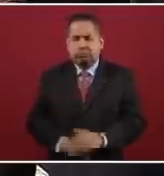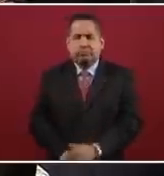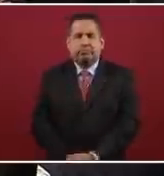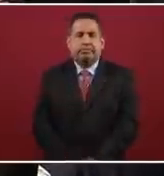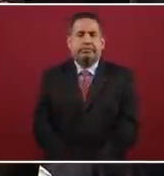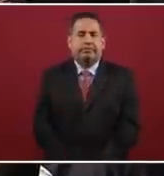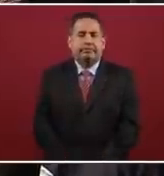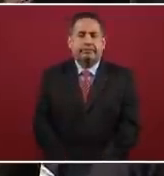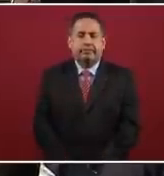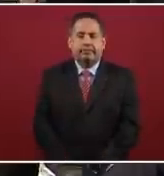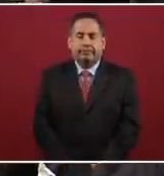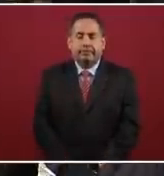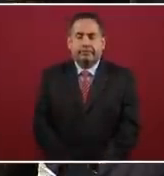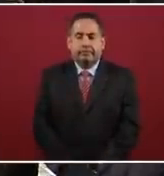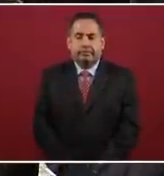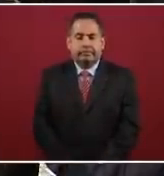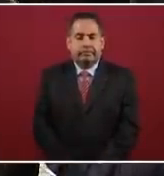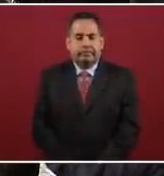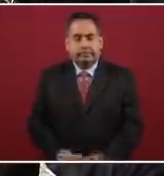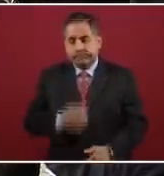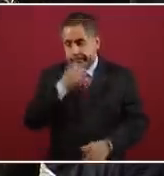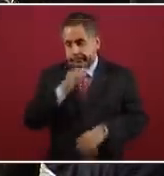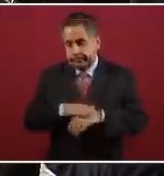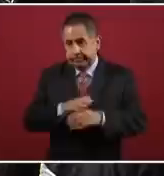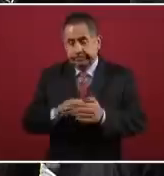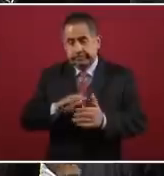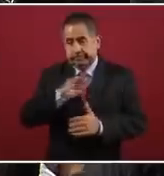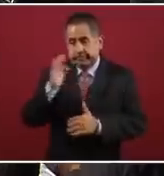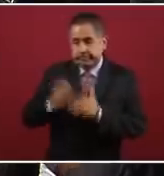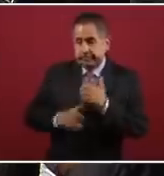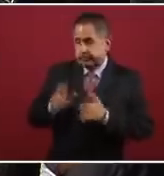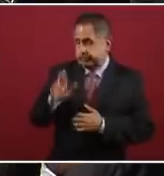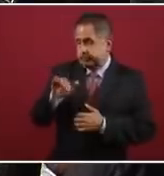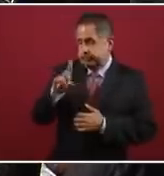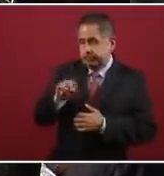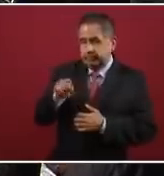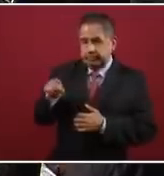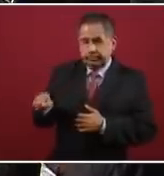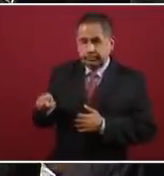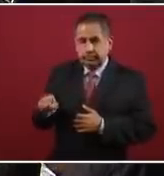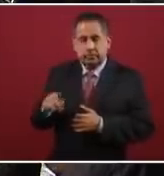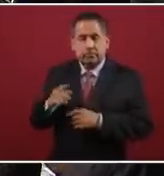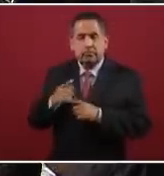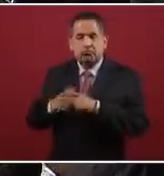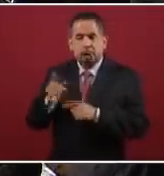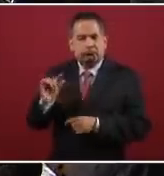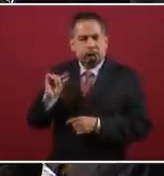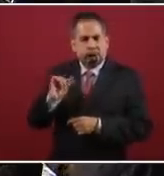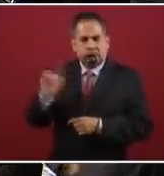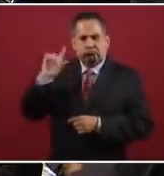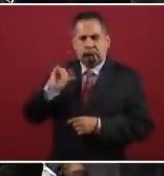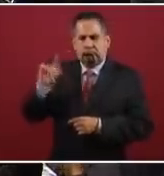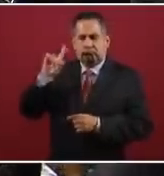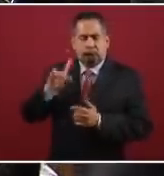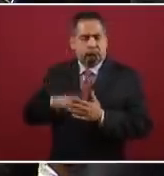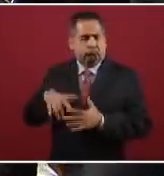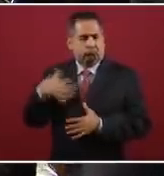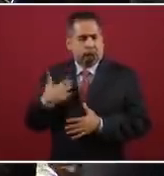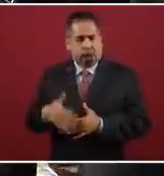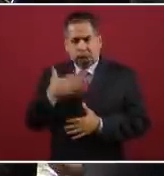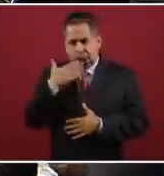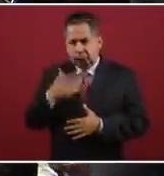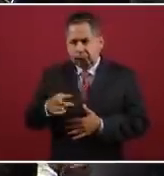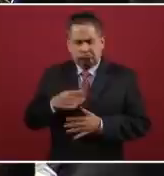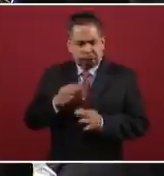gracias. Bueno, aquí aprovecho para agradecerle a Ricardo Sheffield por su profesionalismo,